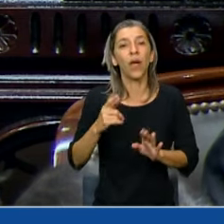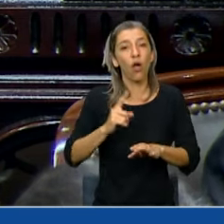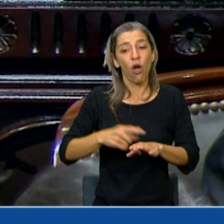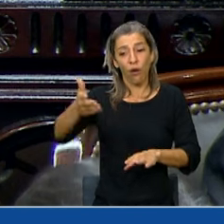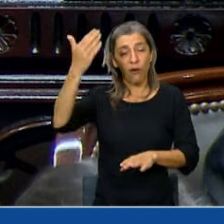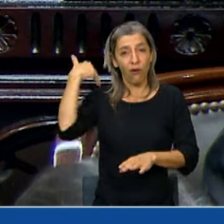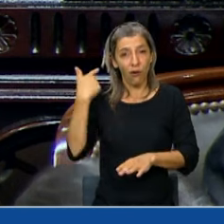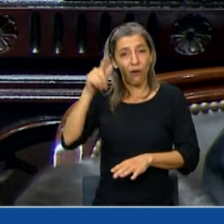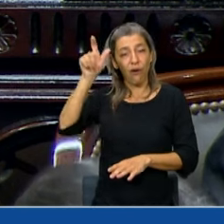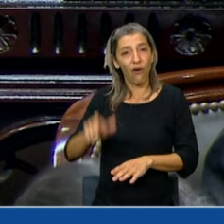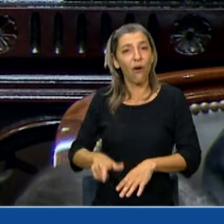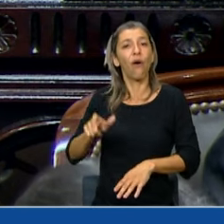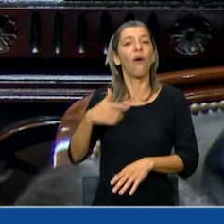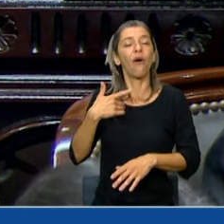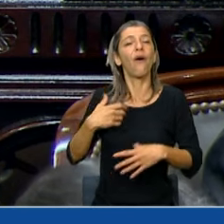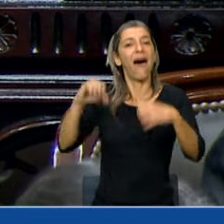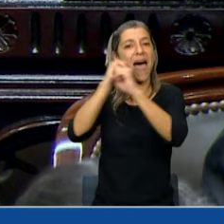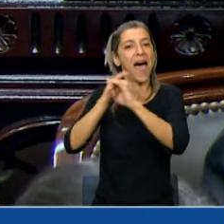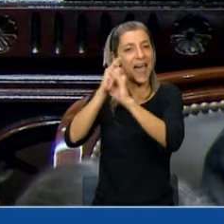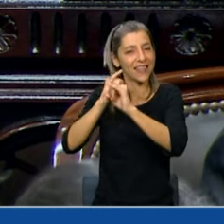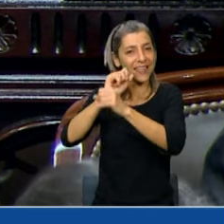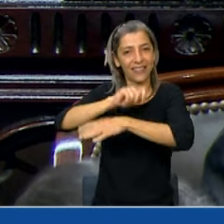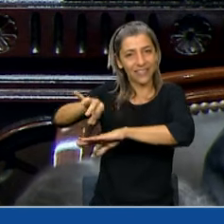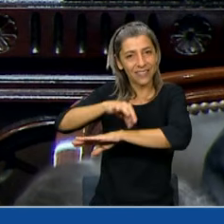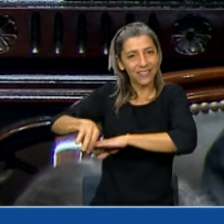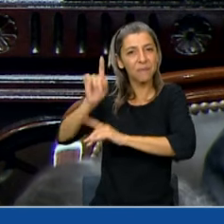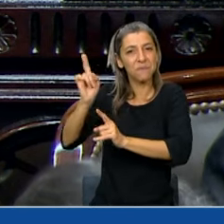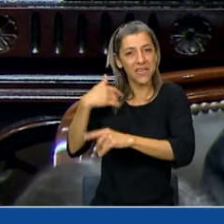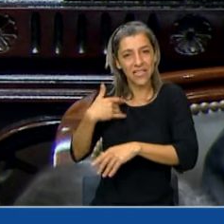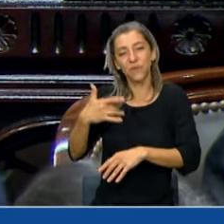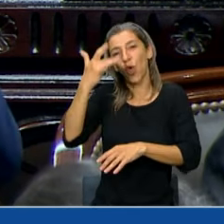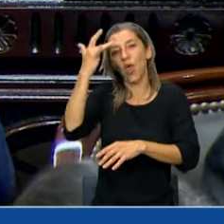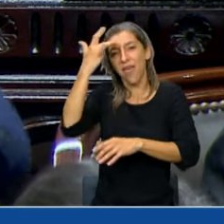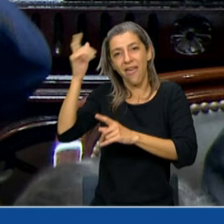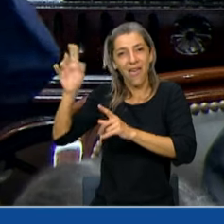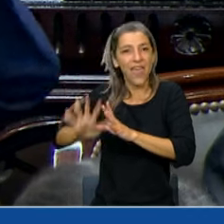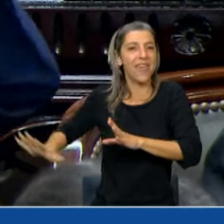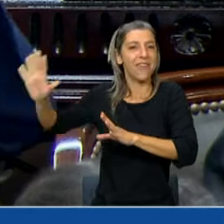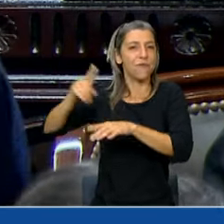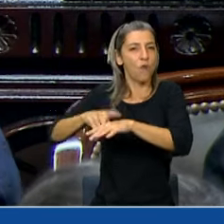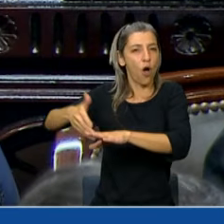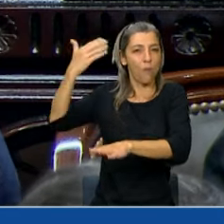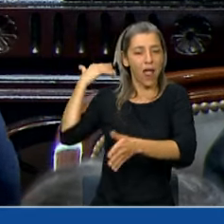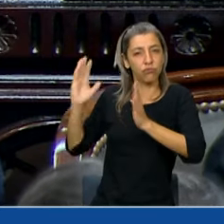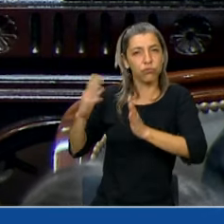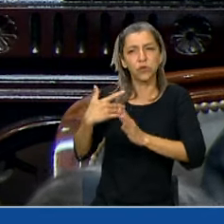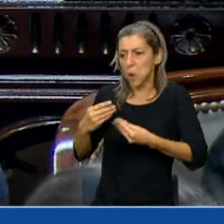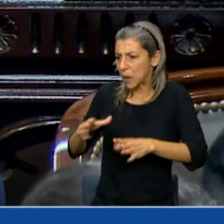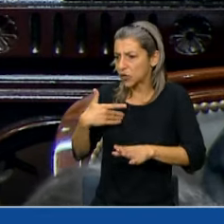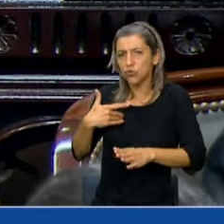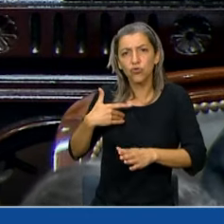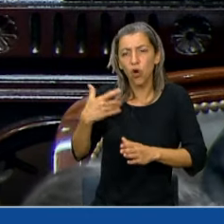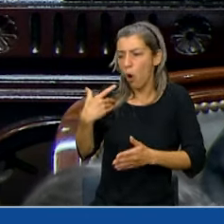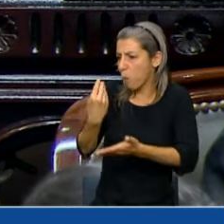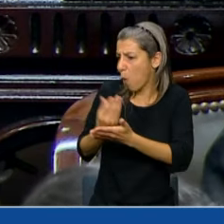el arquitecto de la India moderna cuando asumió como Primer Ministro y empezó a invertir en educación en ciencia